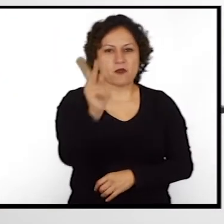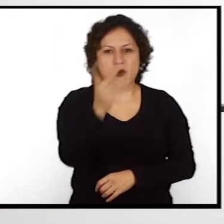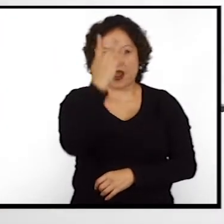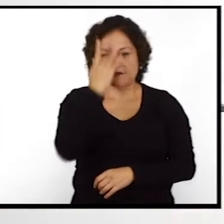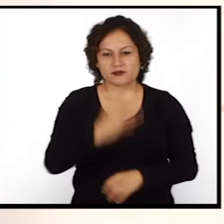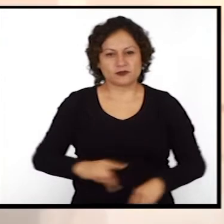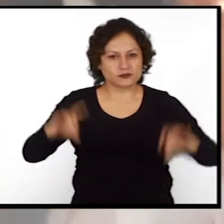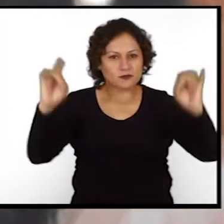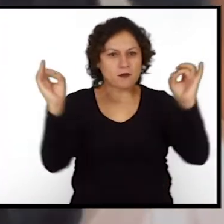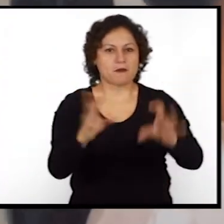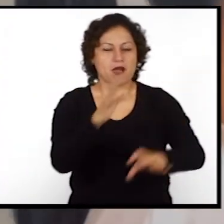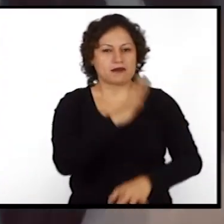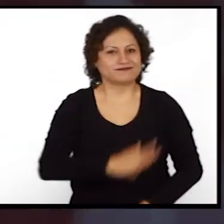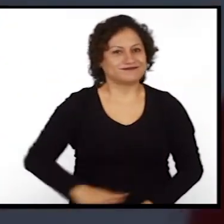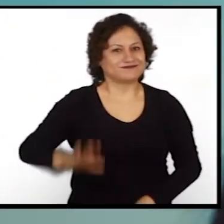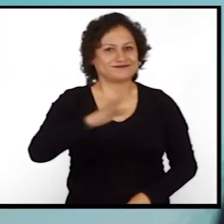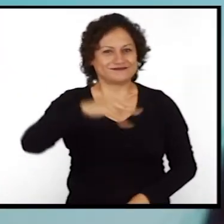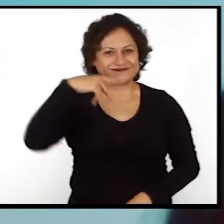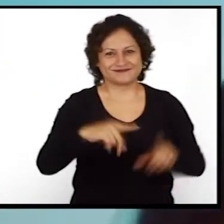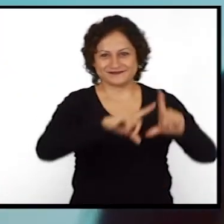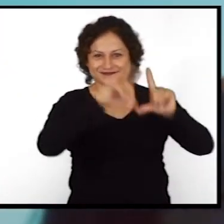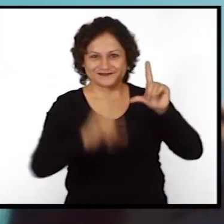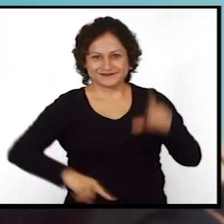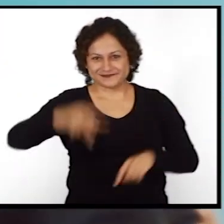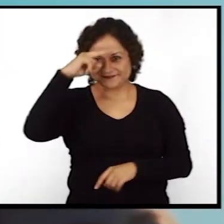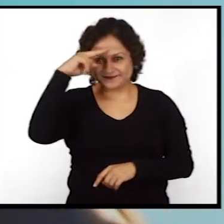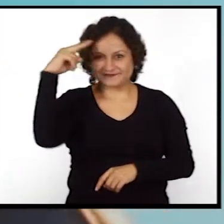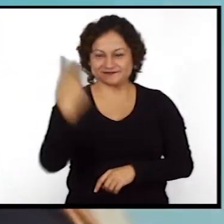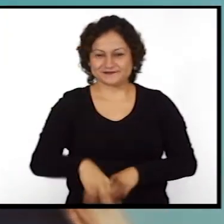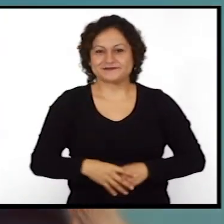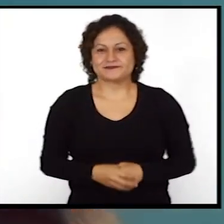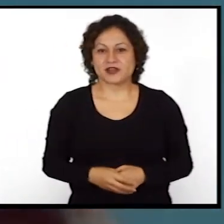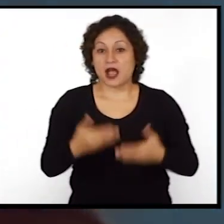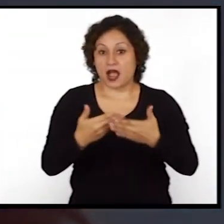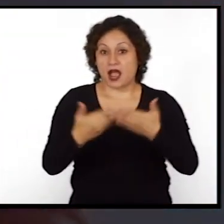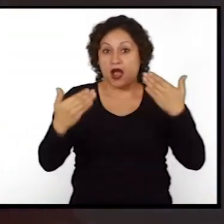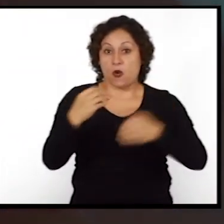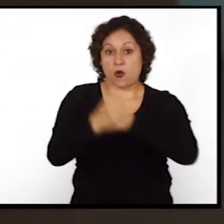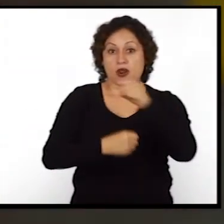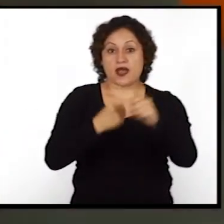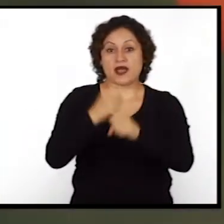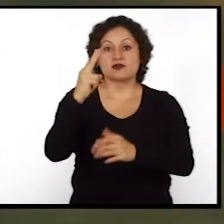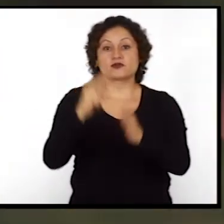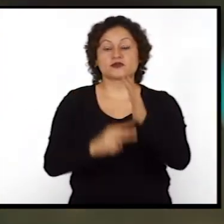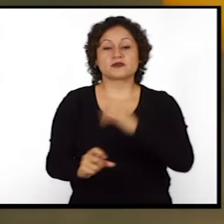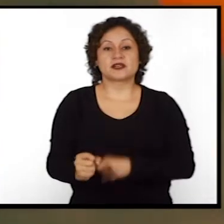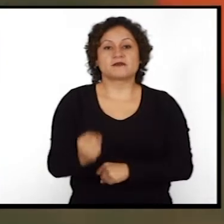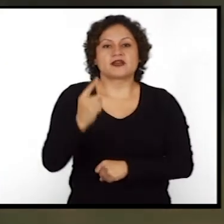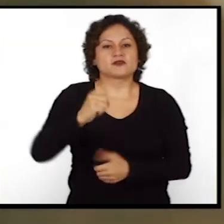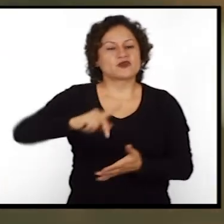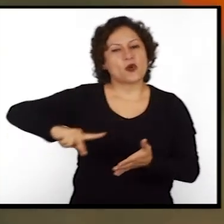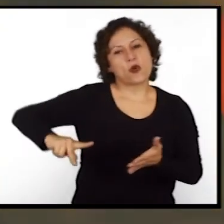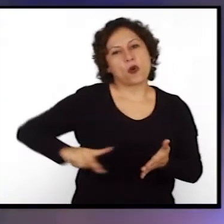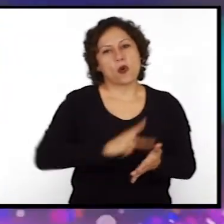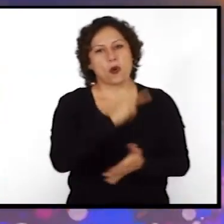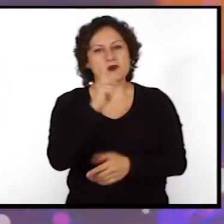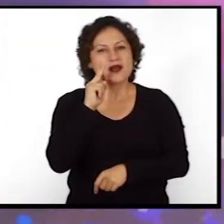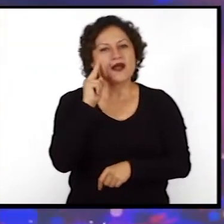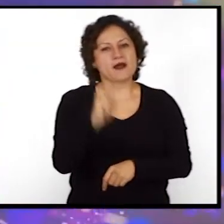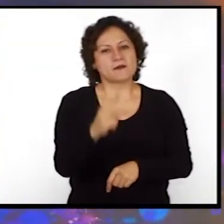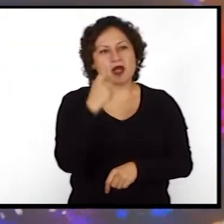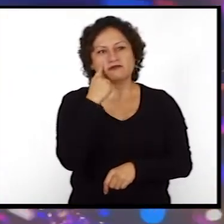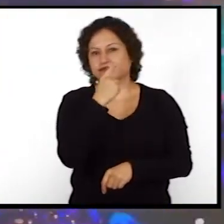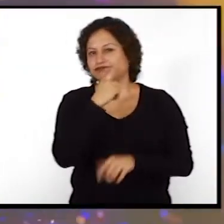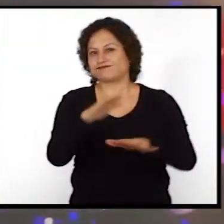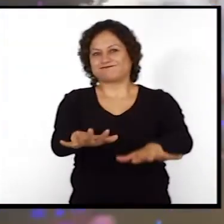nacional. Este 2021 nos permite llevar una vez más la felicidad en mano y ver girar libre al